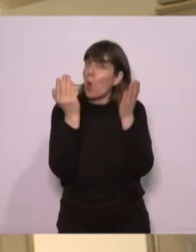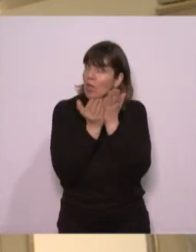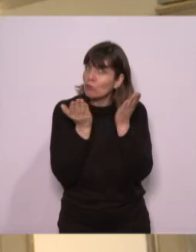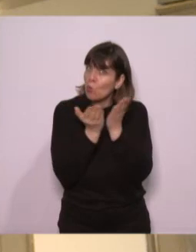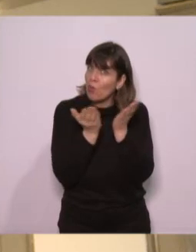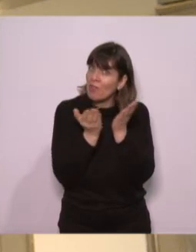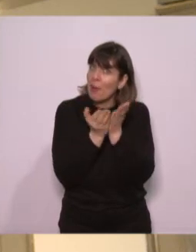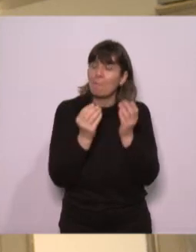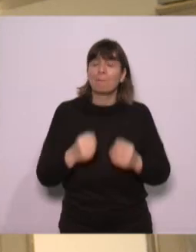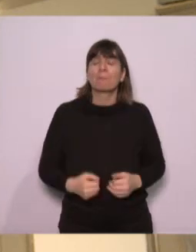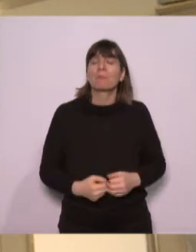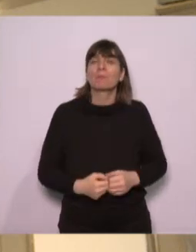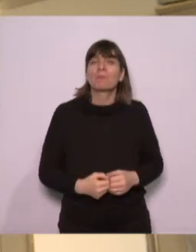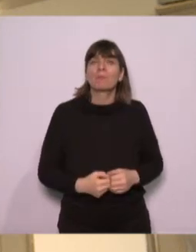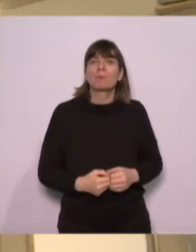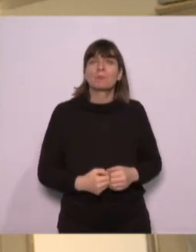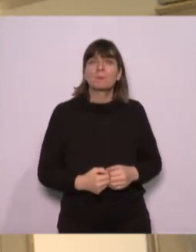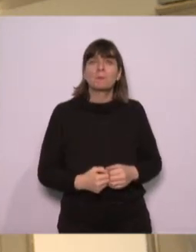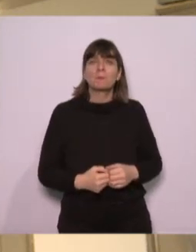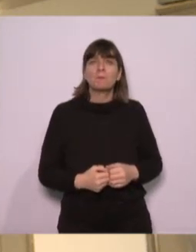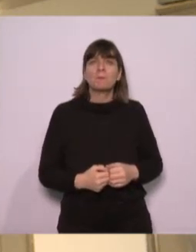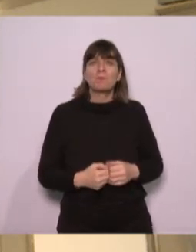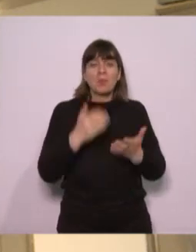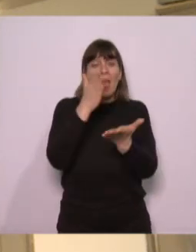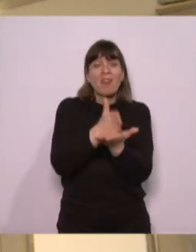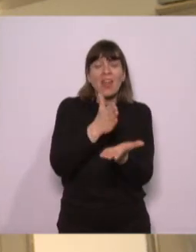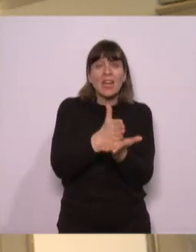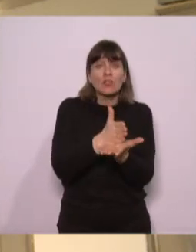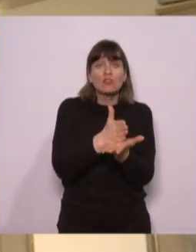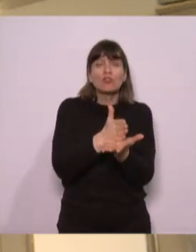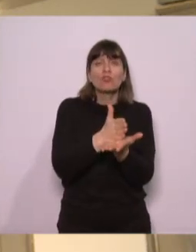estudia los dos derechos. Era